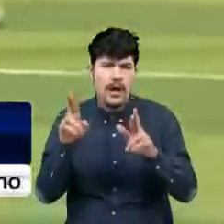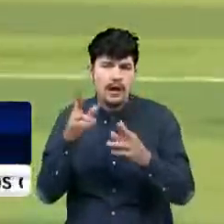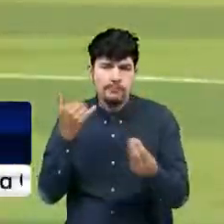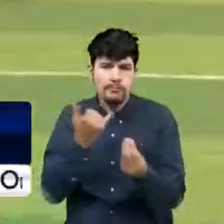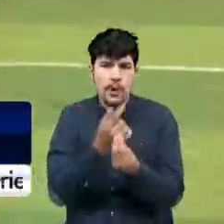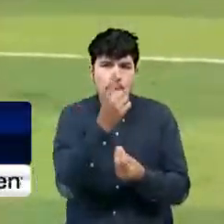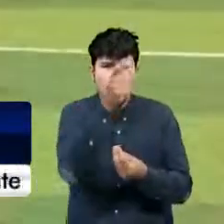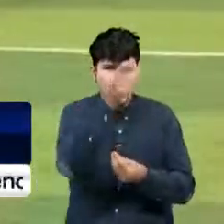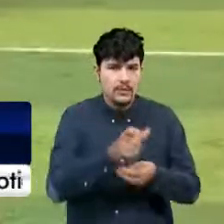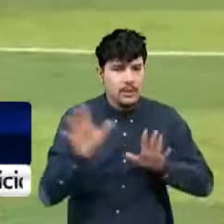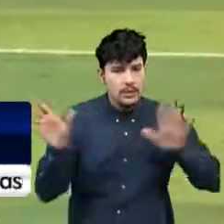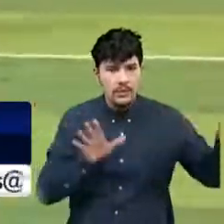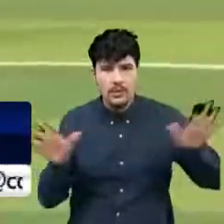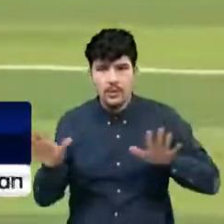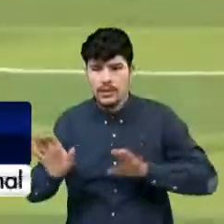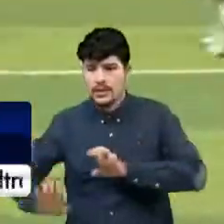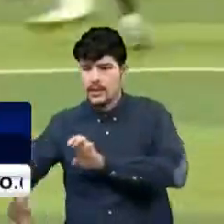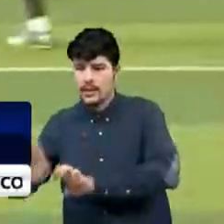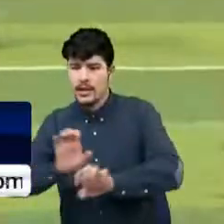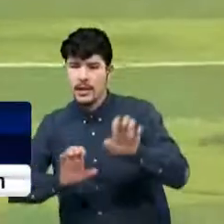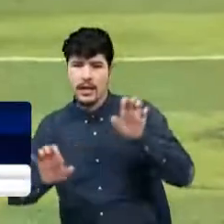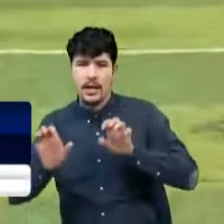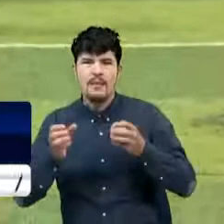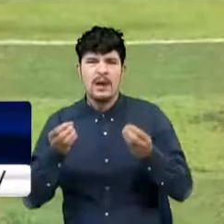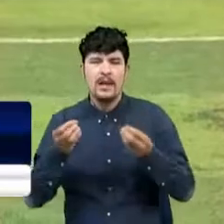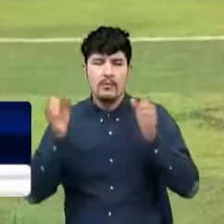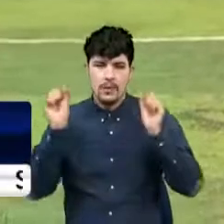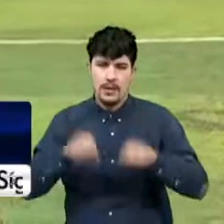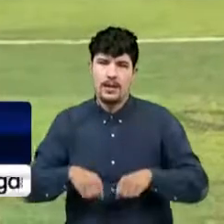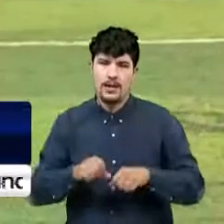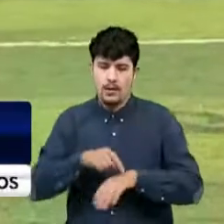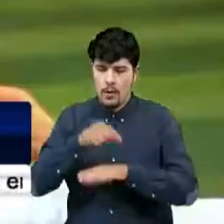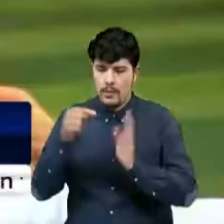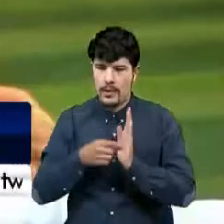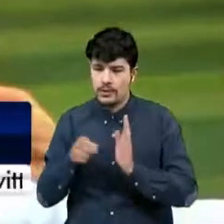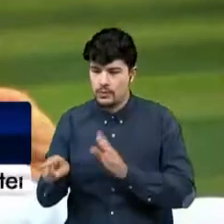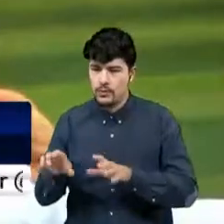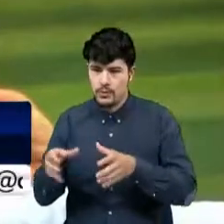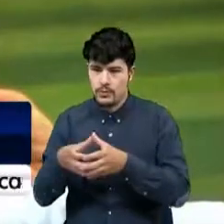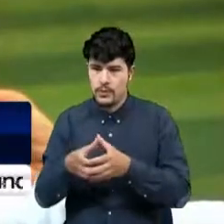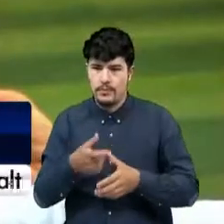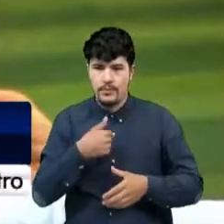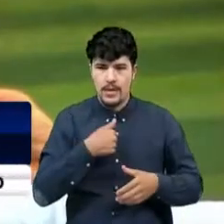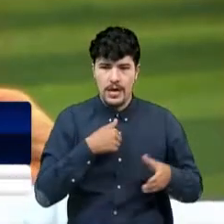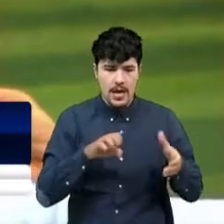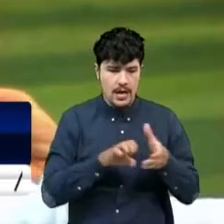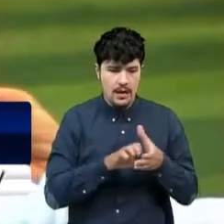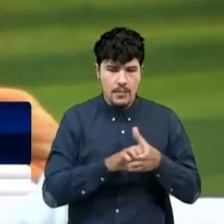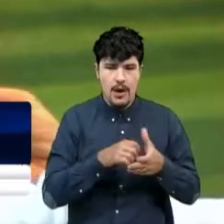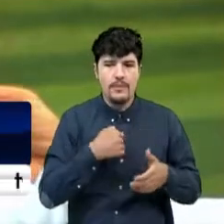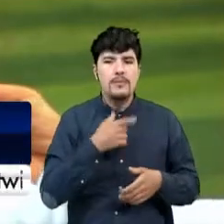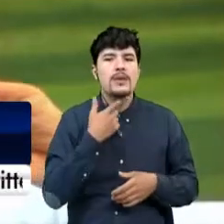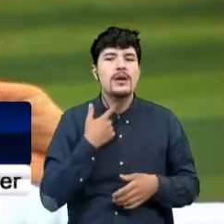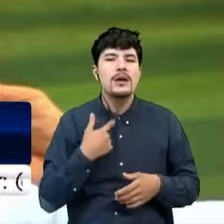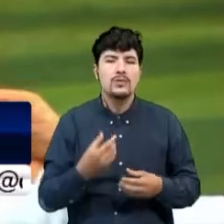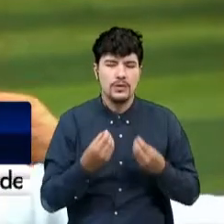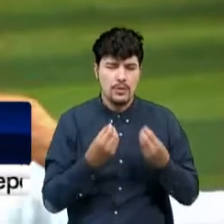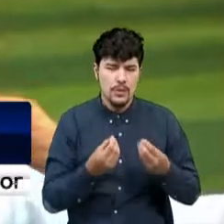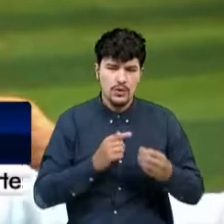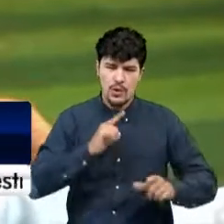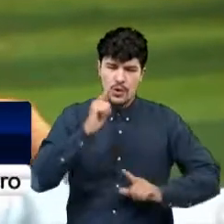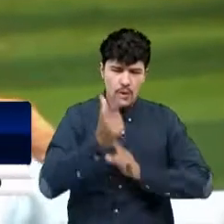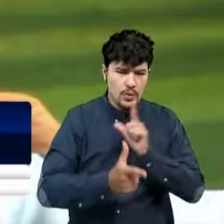arquero un volante y un delantero para completar su nómina mi equipo me gusta que sea principalmente aguerrido